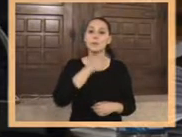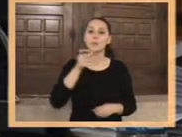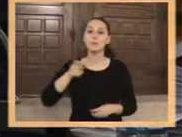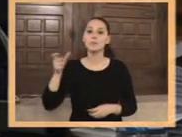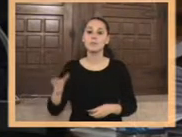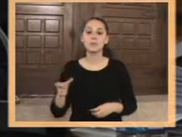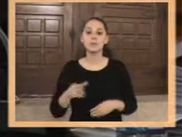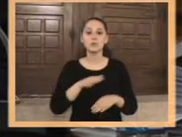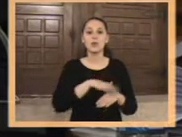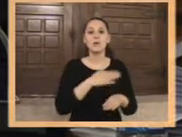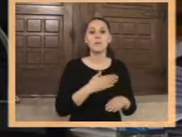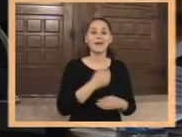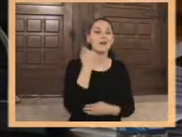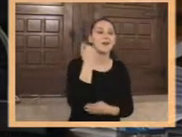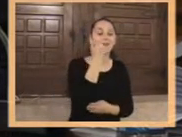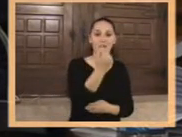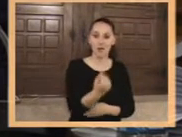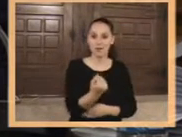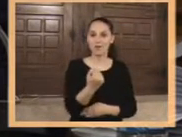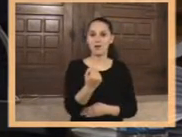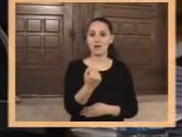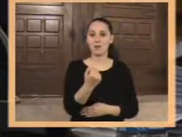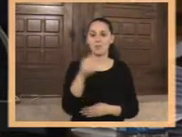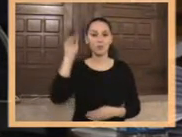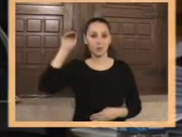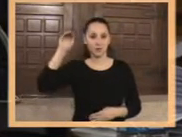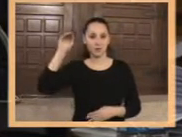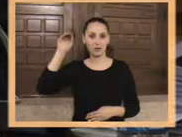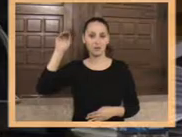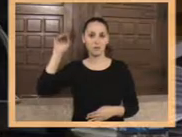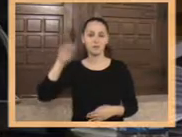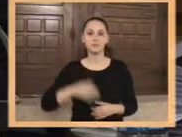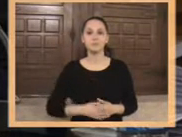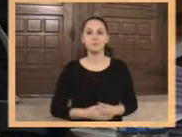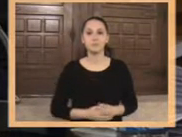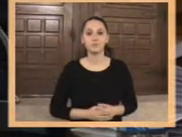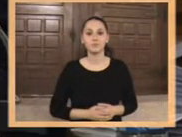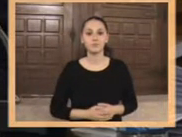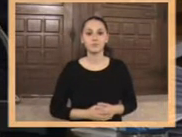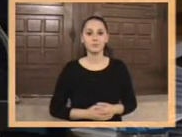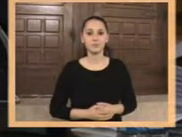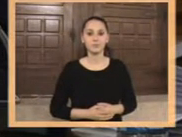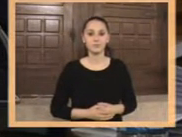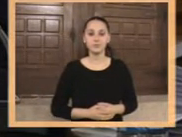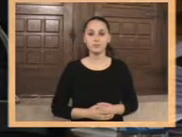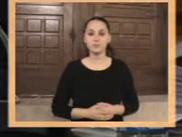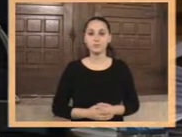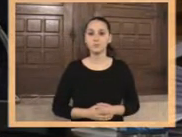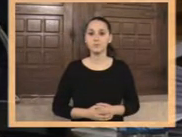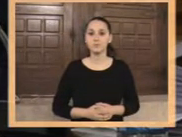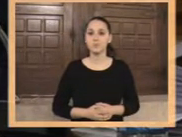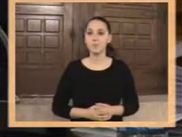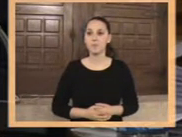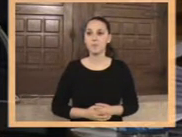rechazo y exigencia de retirada del preacuerdo de Unión Europea y Turquía para devoluciones masivas. Así como la exigencia